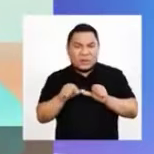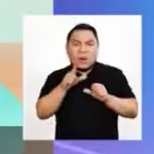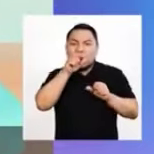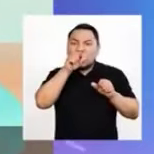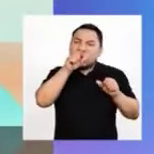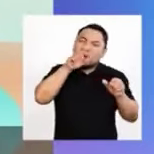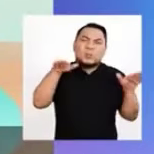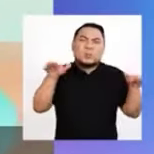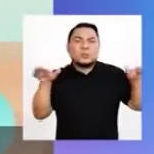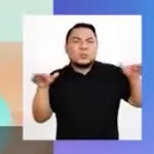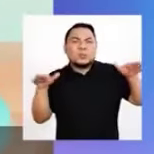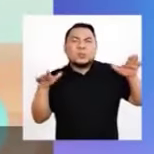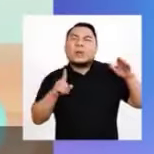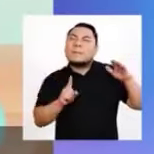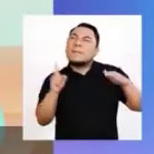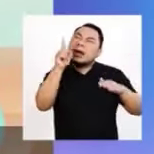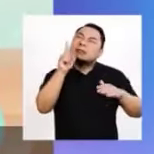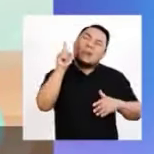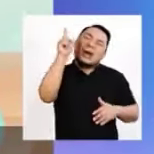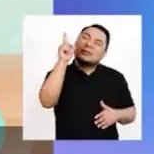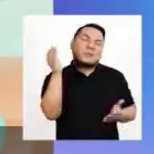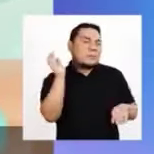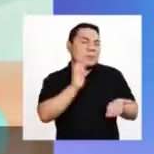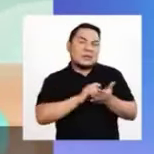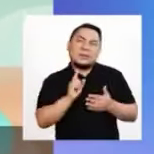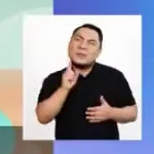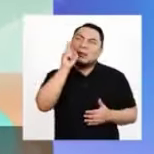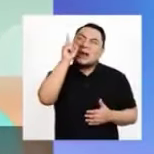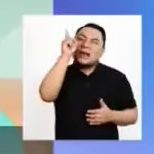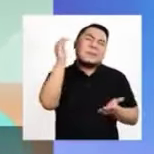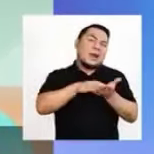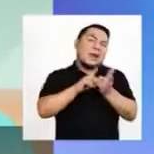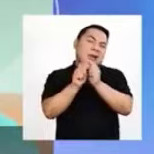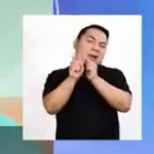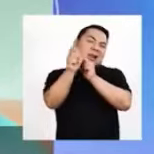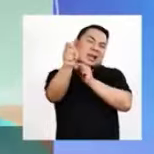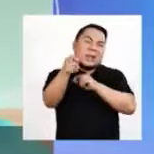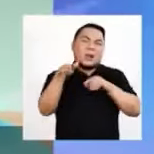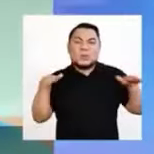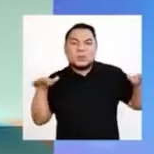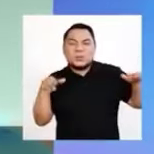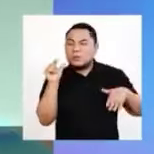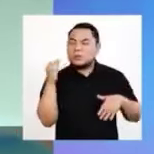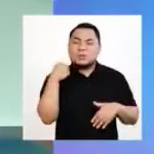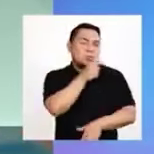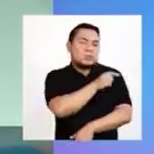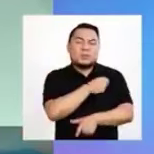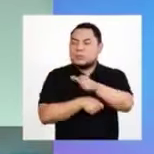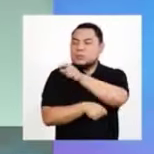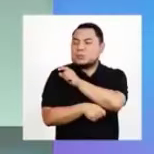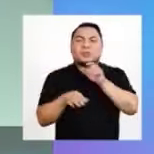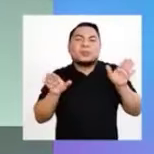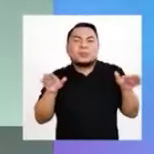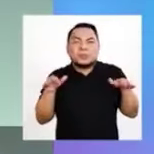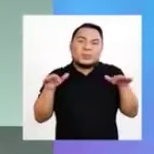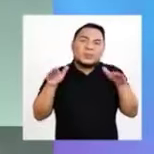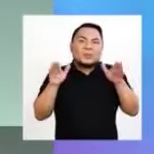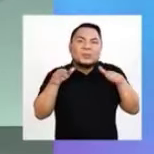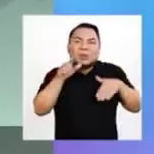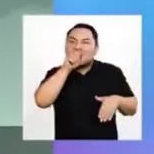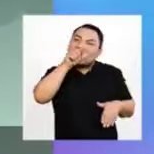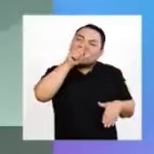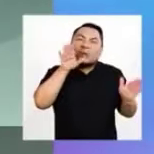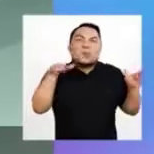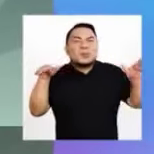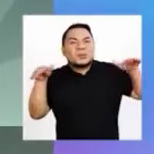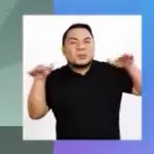Siguió volando, cada vez más alto, cada vez más lejos, con sus pequeñas alas.